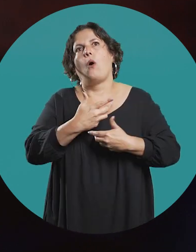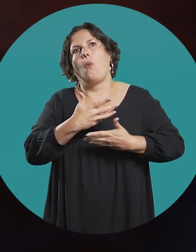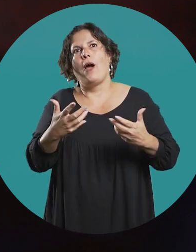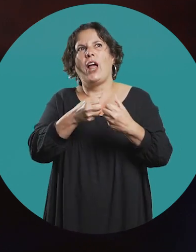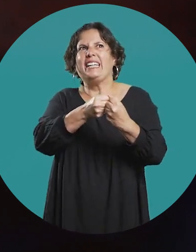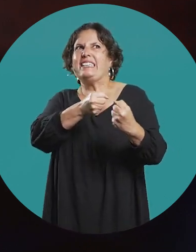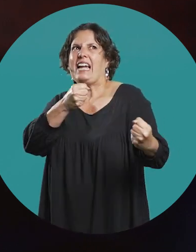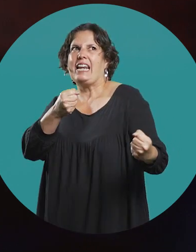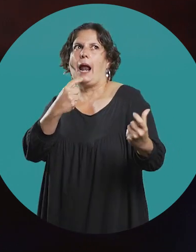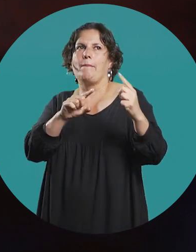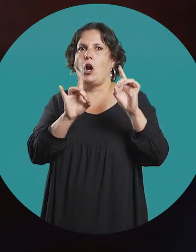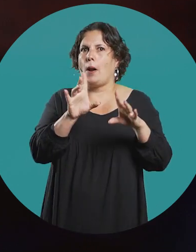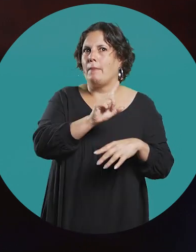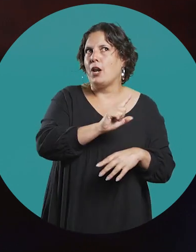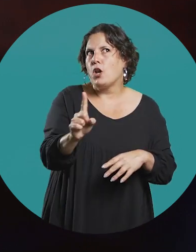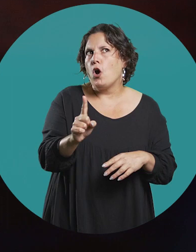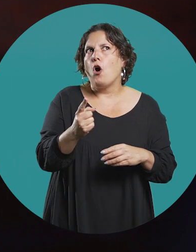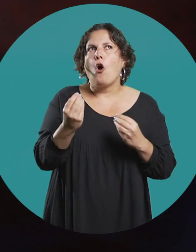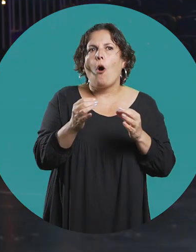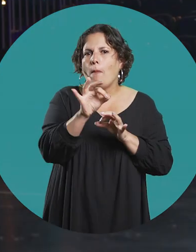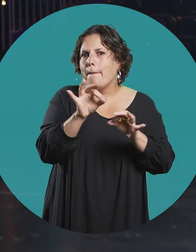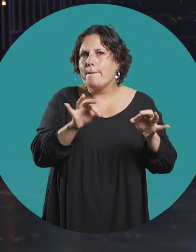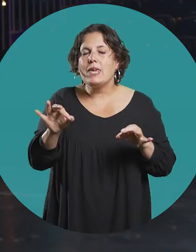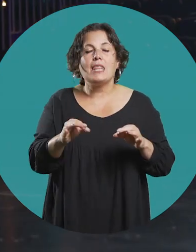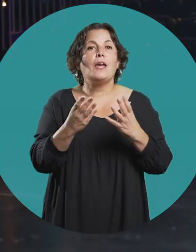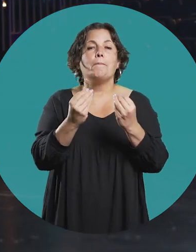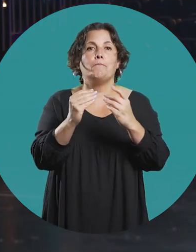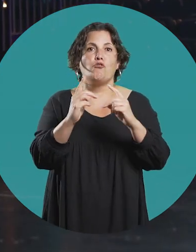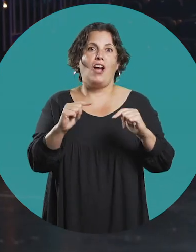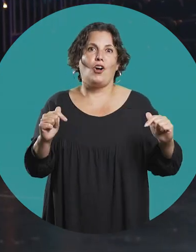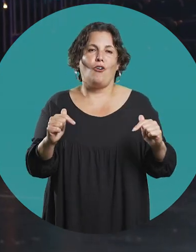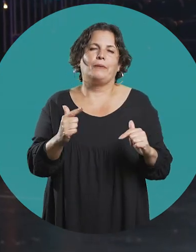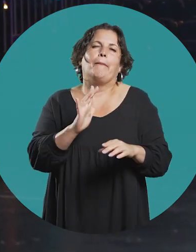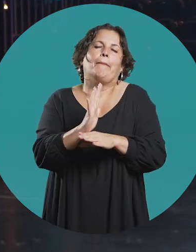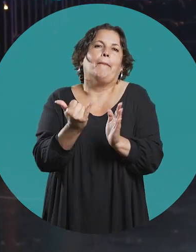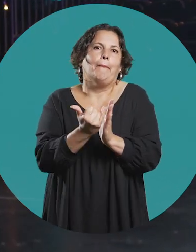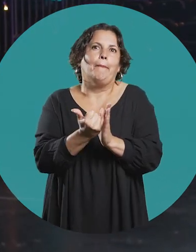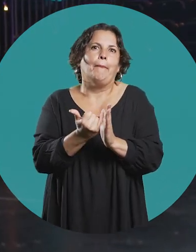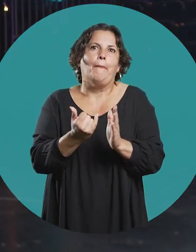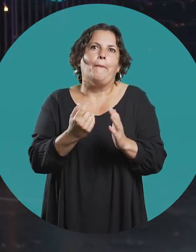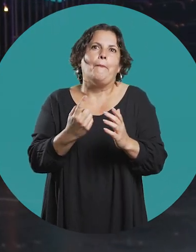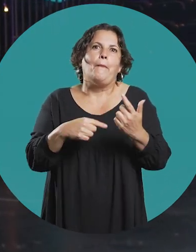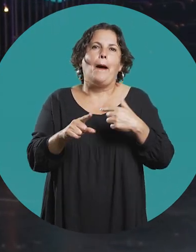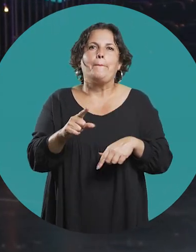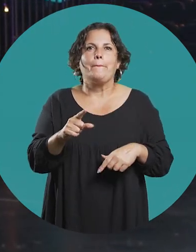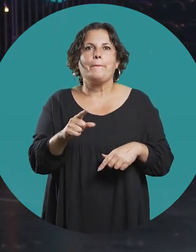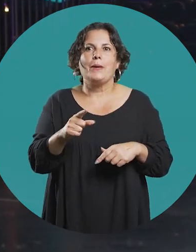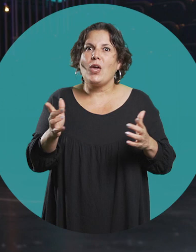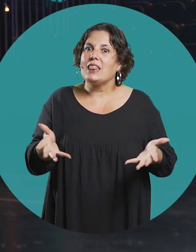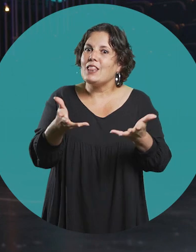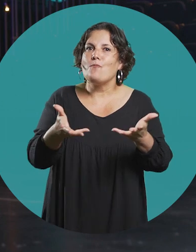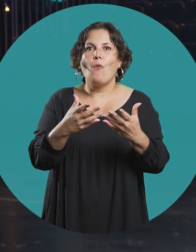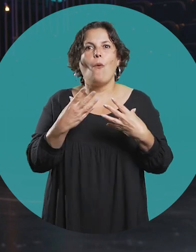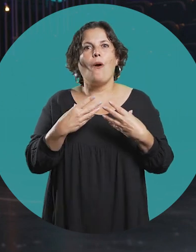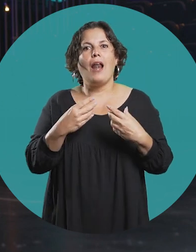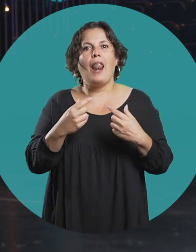tenía que estirar mucho, pero no se tenía que romper, y cómo lo íbamos a medir. Era un montón de cosas re pavotas, pero muy que estimulaban mucho